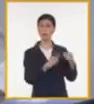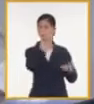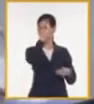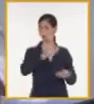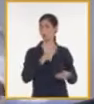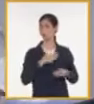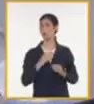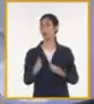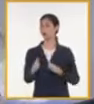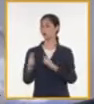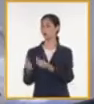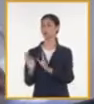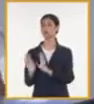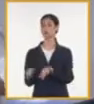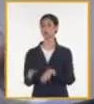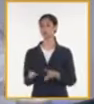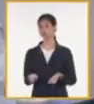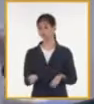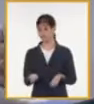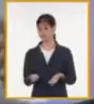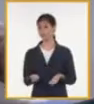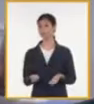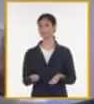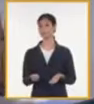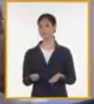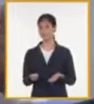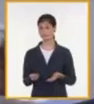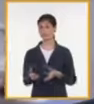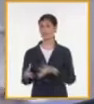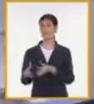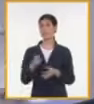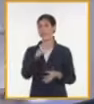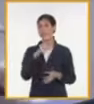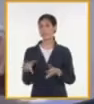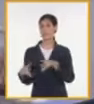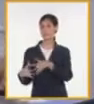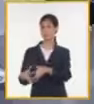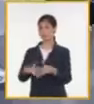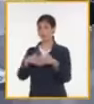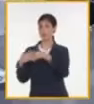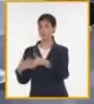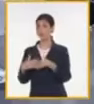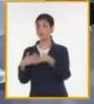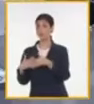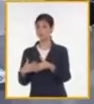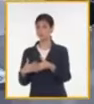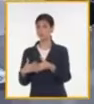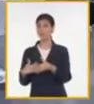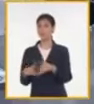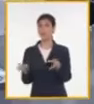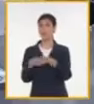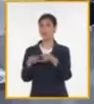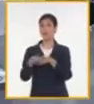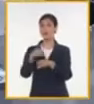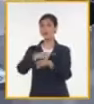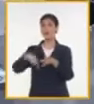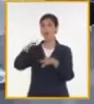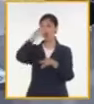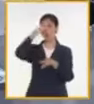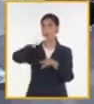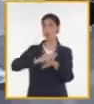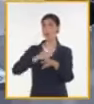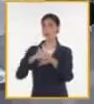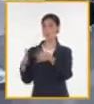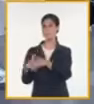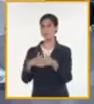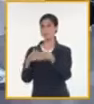marcaban con GPS hospitales y todo eso dirigido por la fundación nacional cubanoamericana y lo y lo lo notorio también de alguna manera usted hablaba